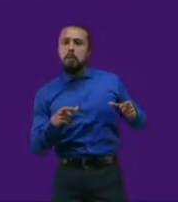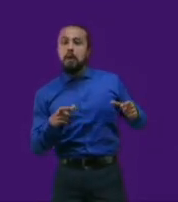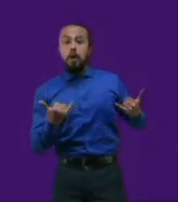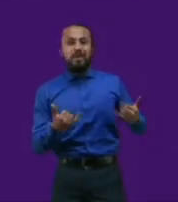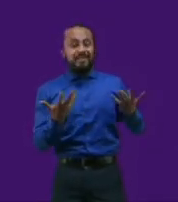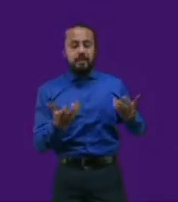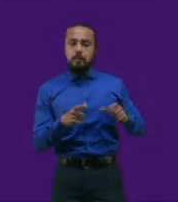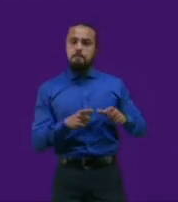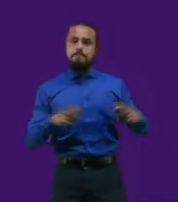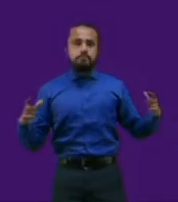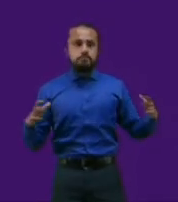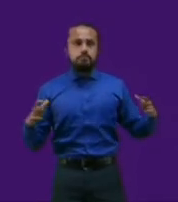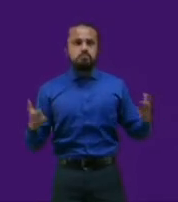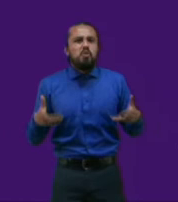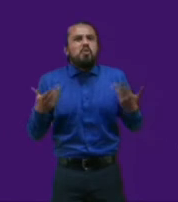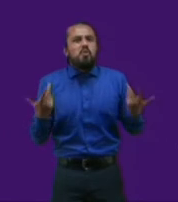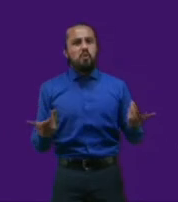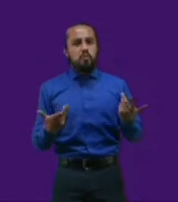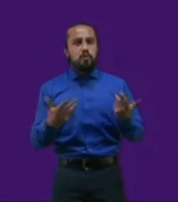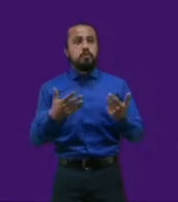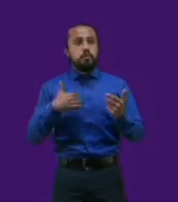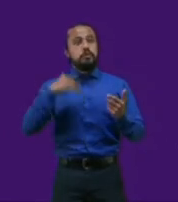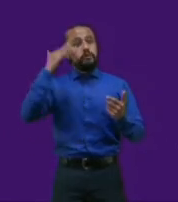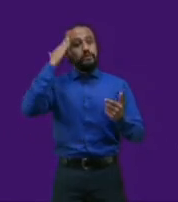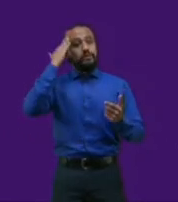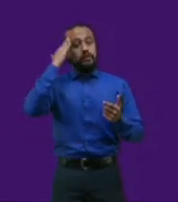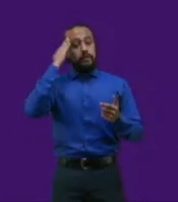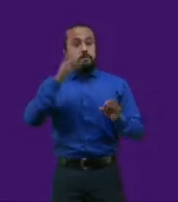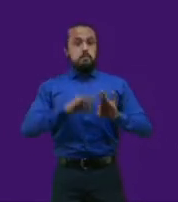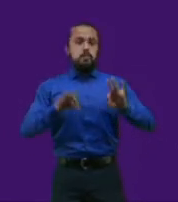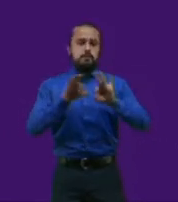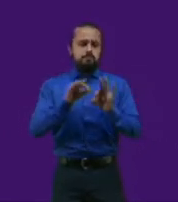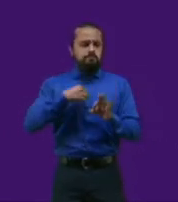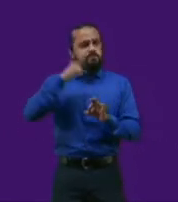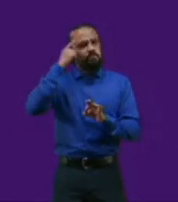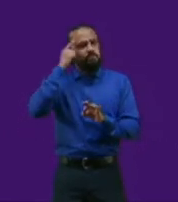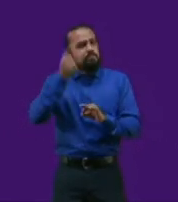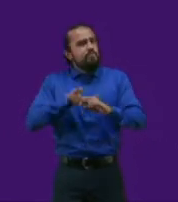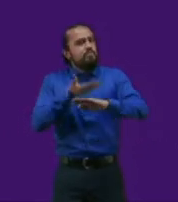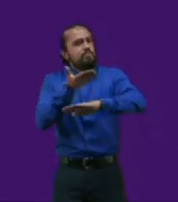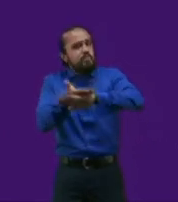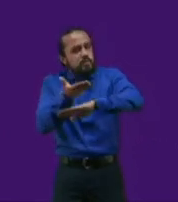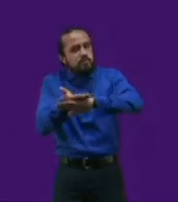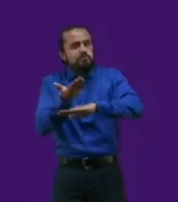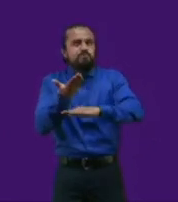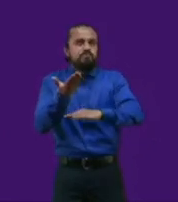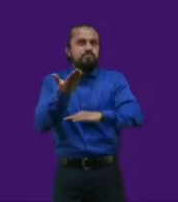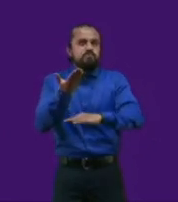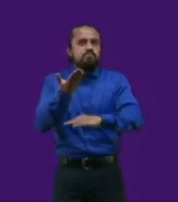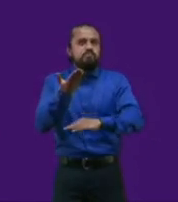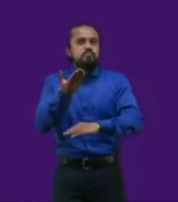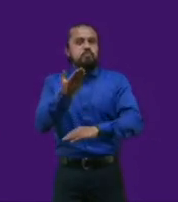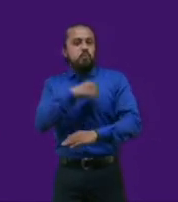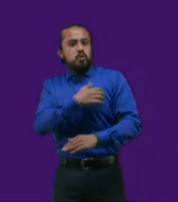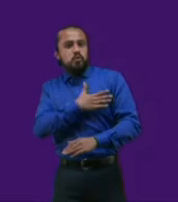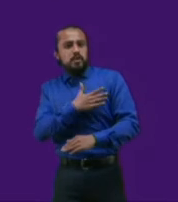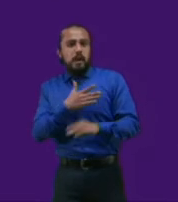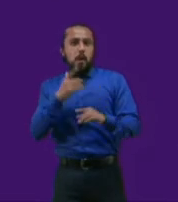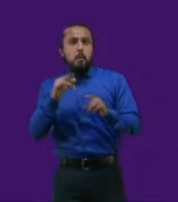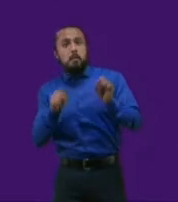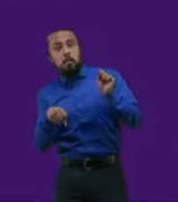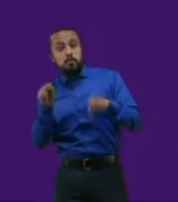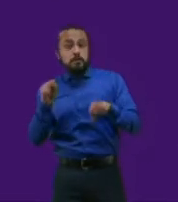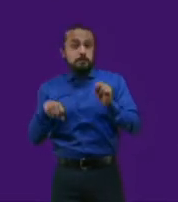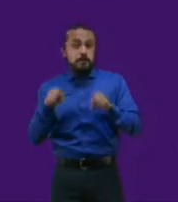absolutamente importante y por eso pues he pensado en la posibilidad de darle participación a mi equipo, a las personas que